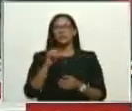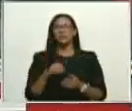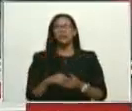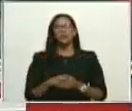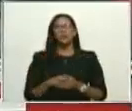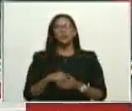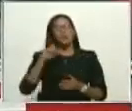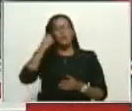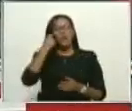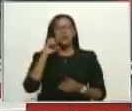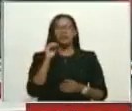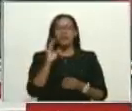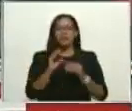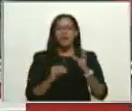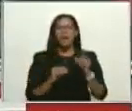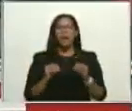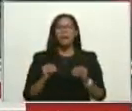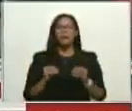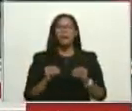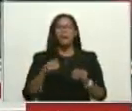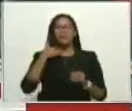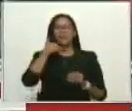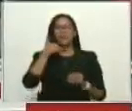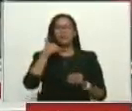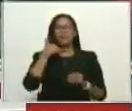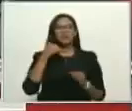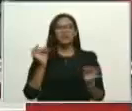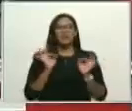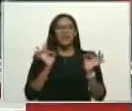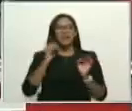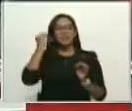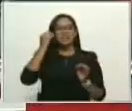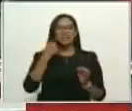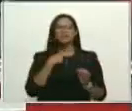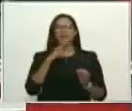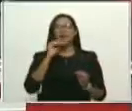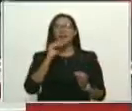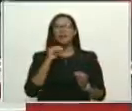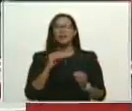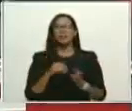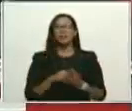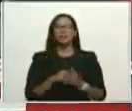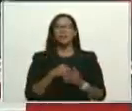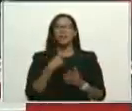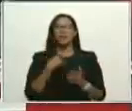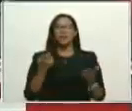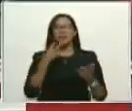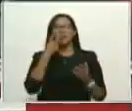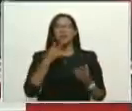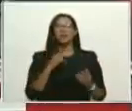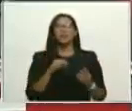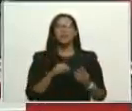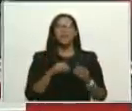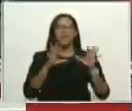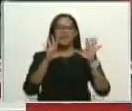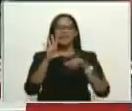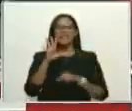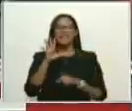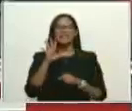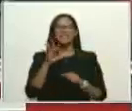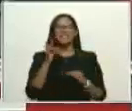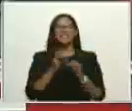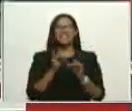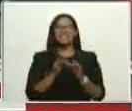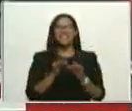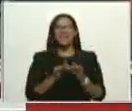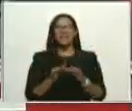Recuerda que cuando hablamos por teléfono, que nadie creía que era yo que estaba hablando, usted me dijo, ¿cuándo volvemos? Yo le dije el 15 de